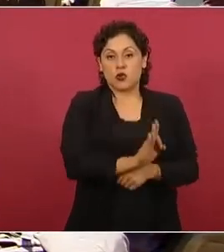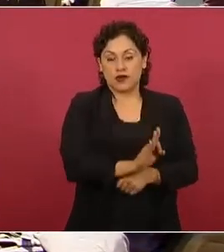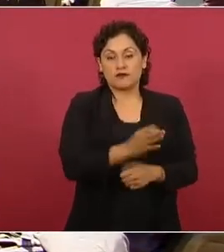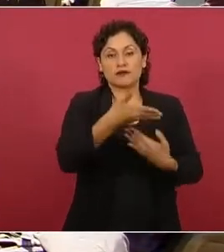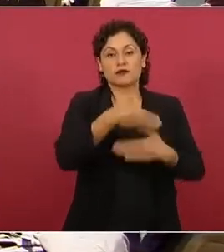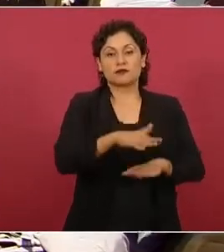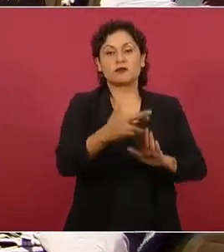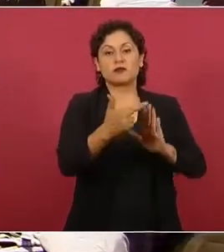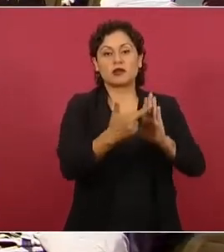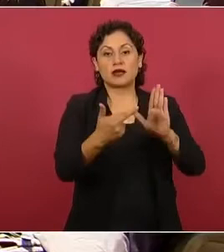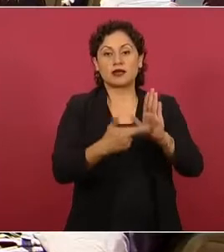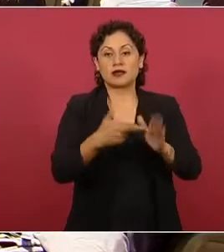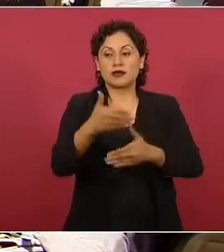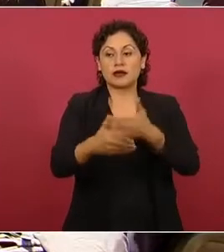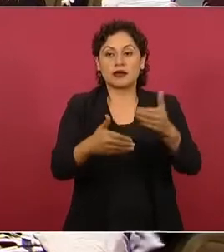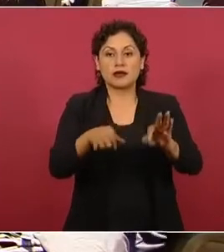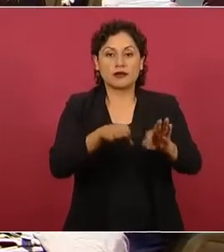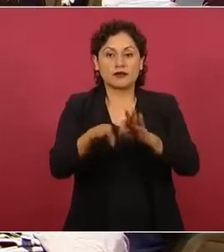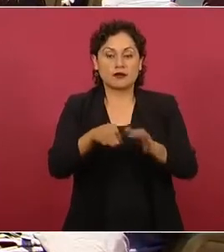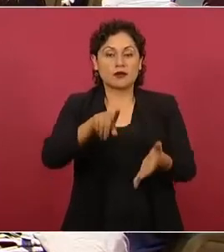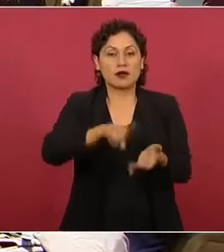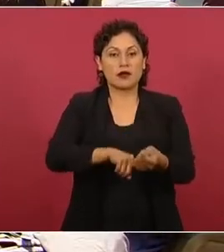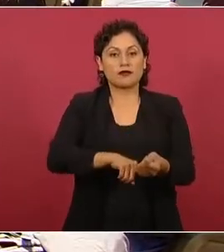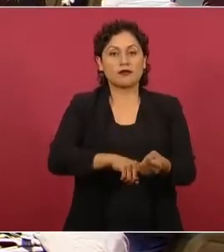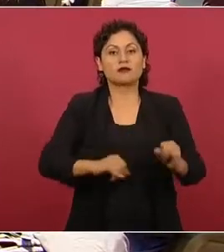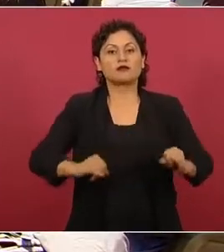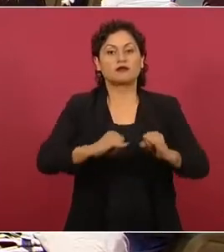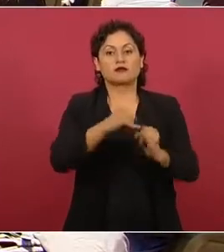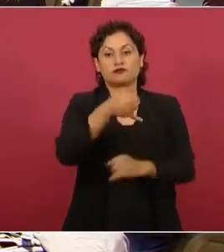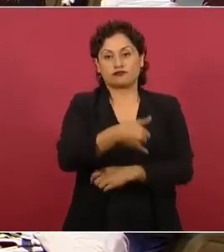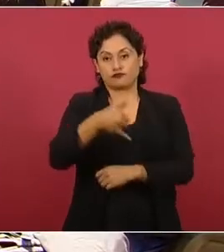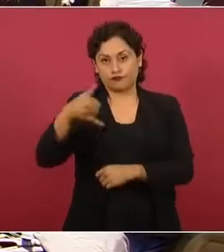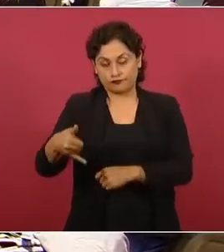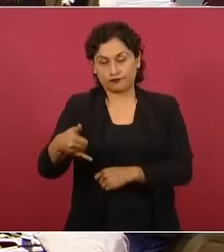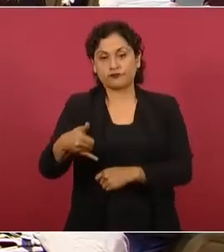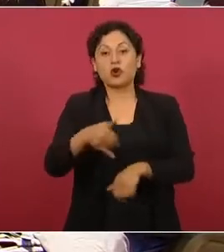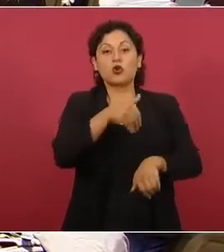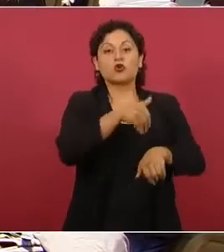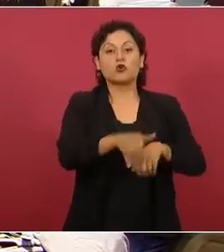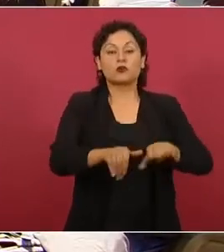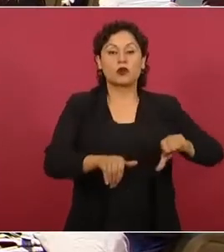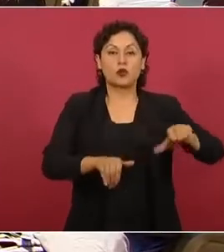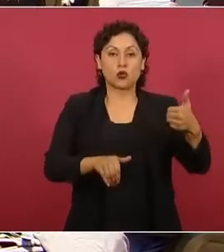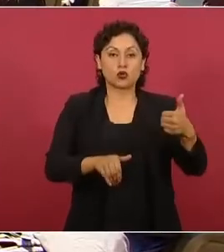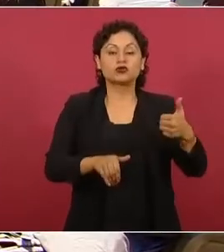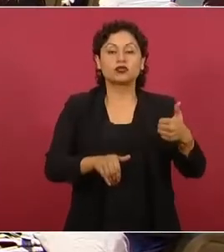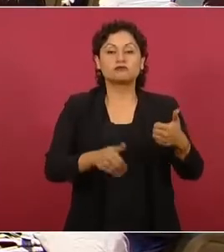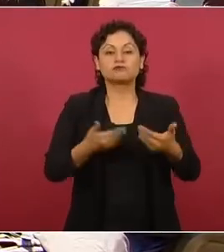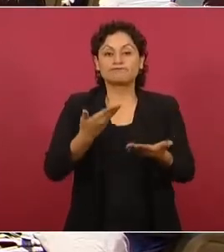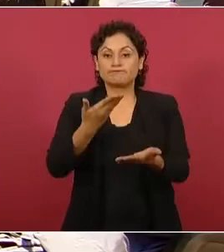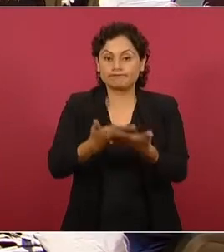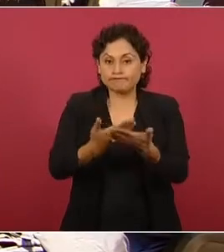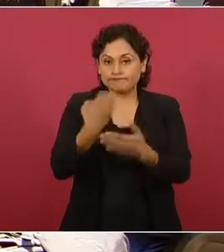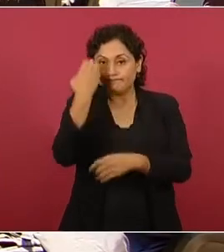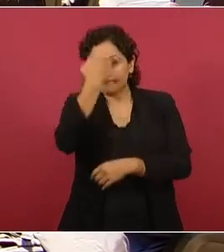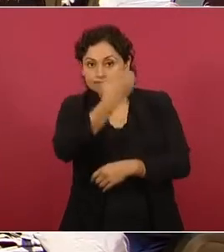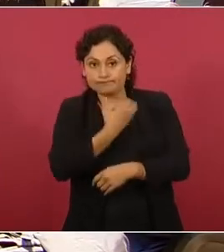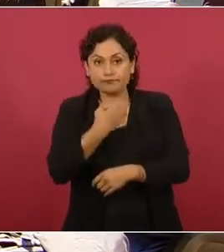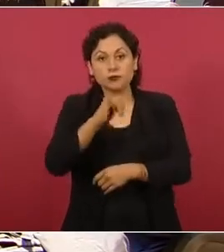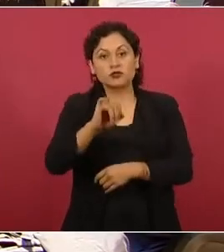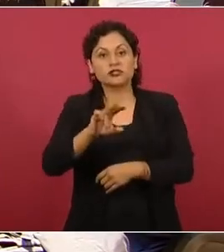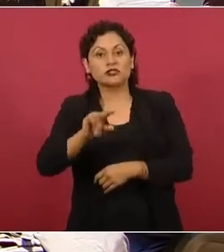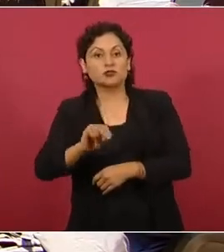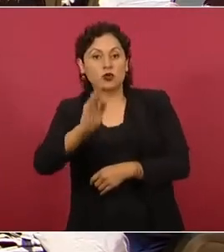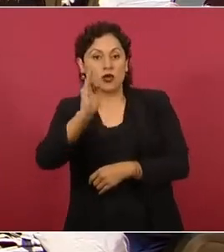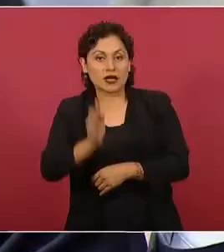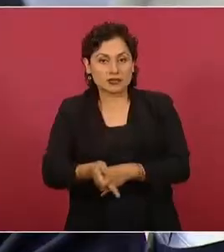operación del Infonavit. Punto 11, consideración y en su caso aprobación de la actualización